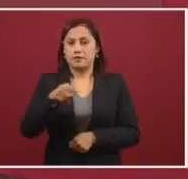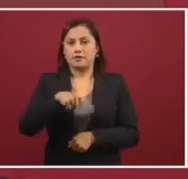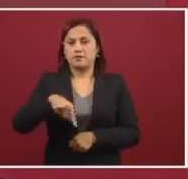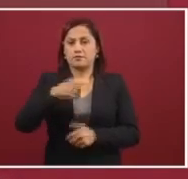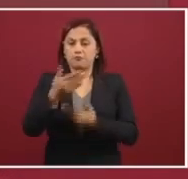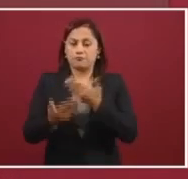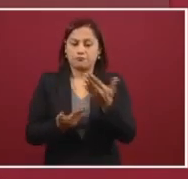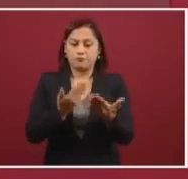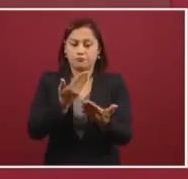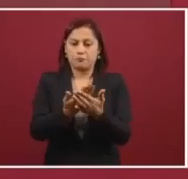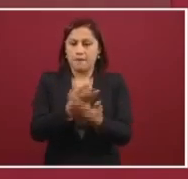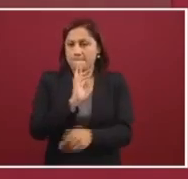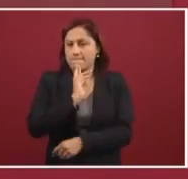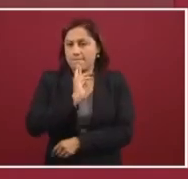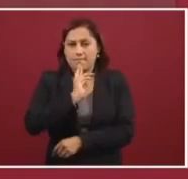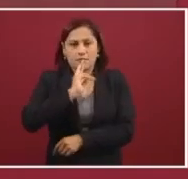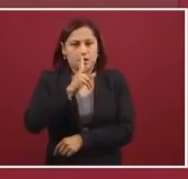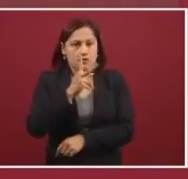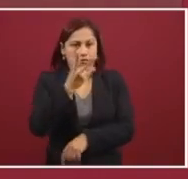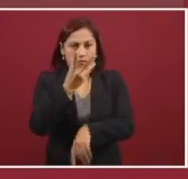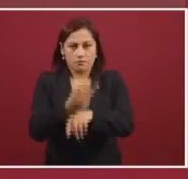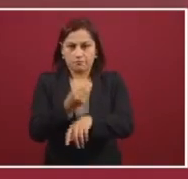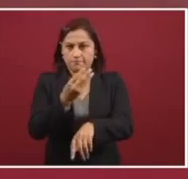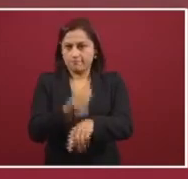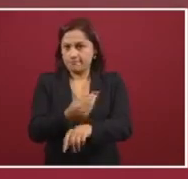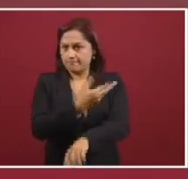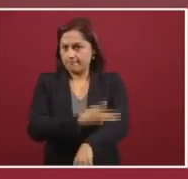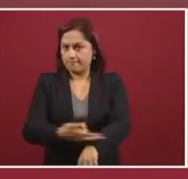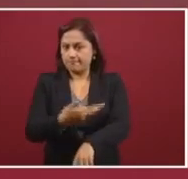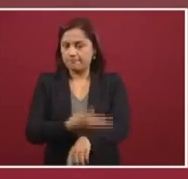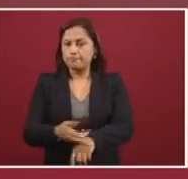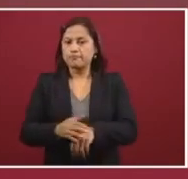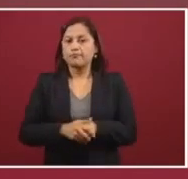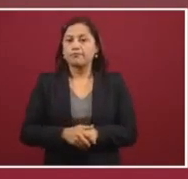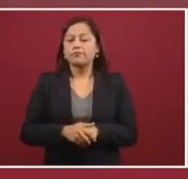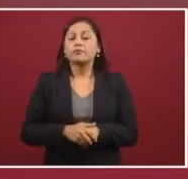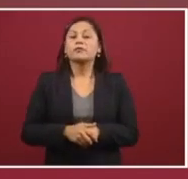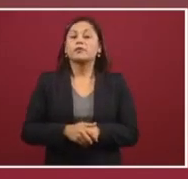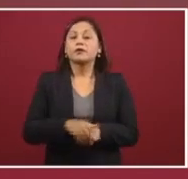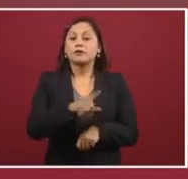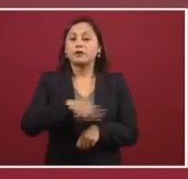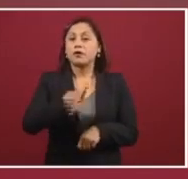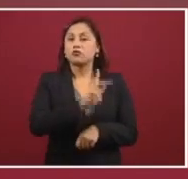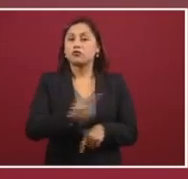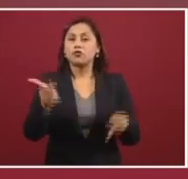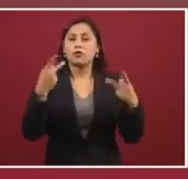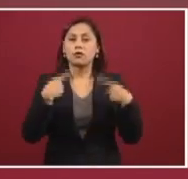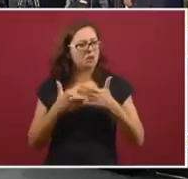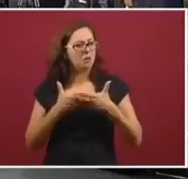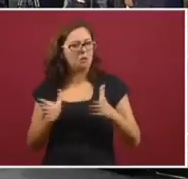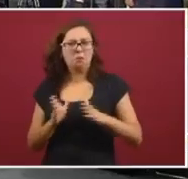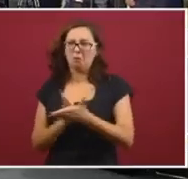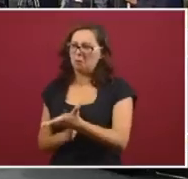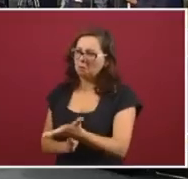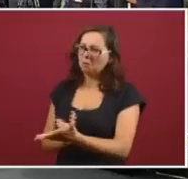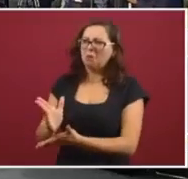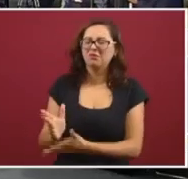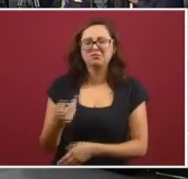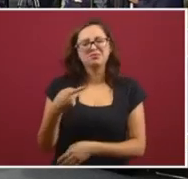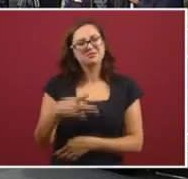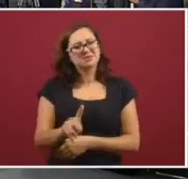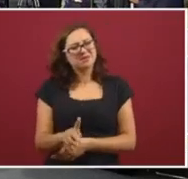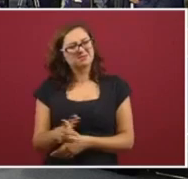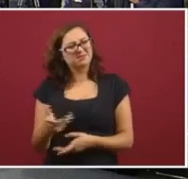estadounidenses al jitomate y al acero mexicanos y aclaró que se trata de medidas independientes del tratado méxico eeuu